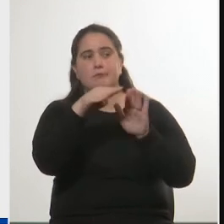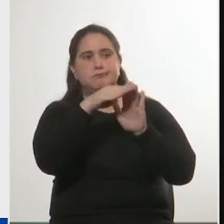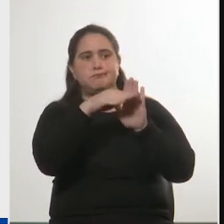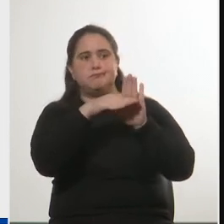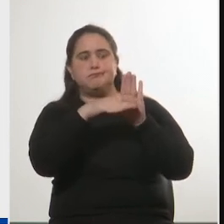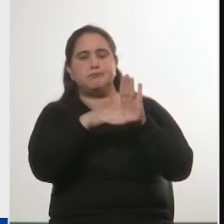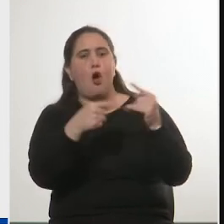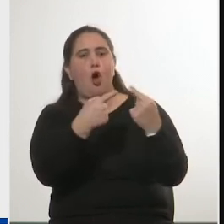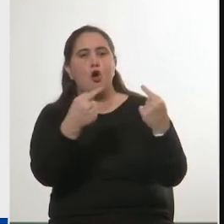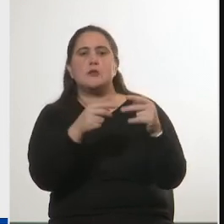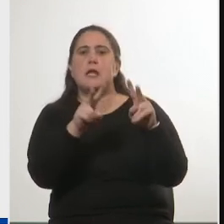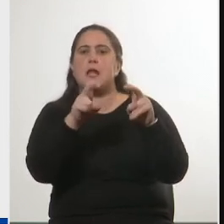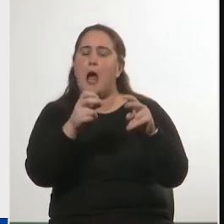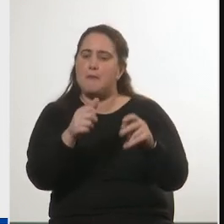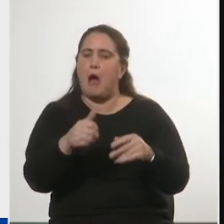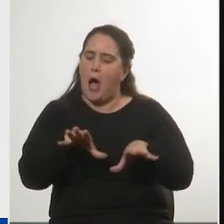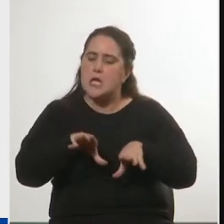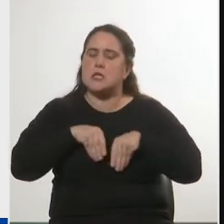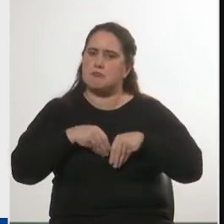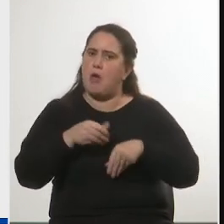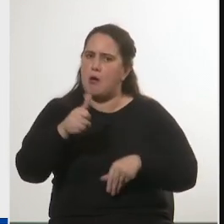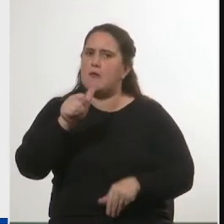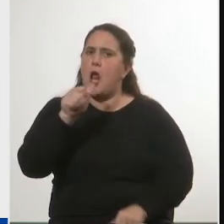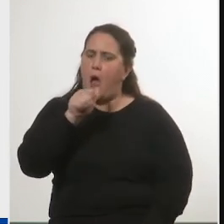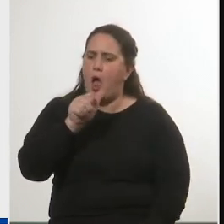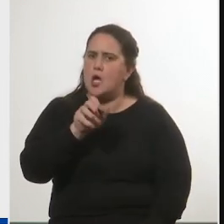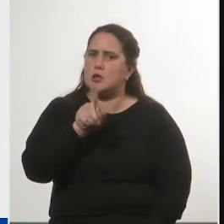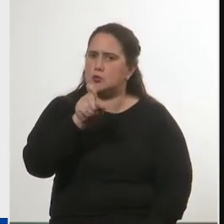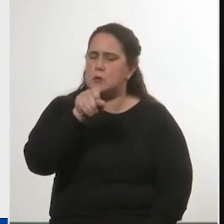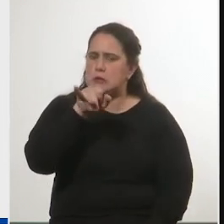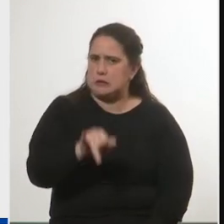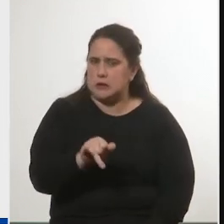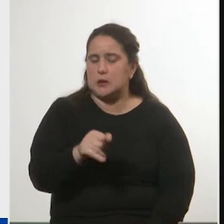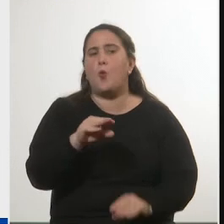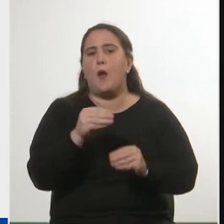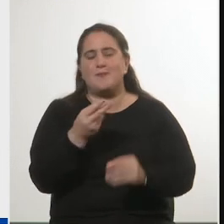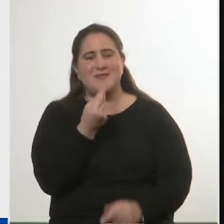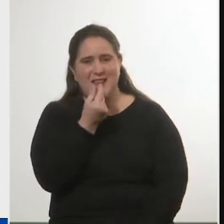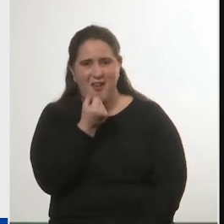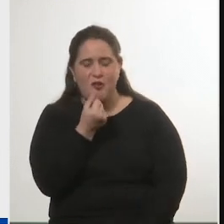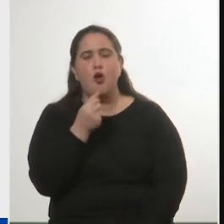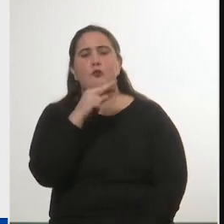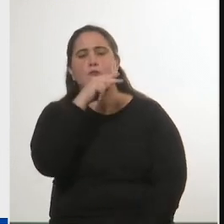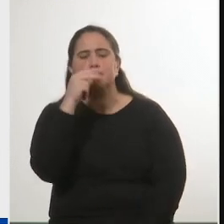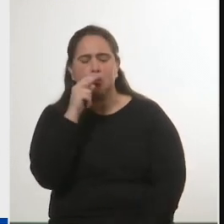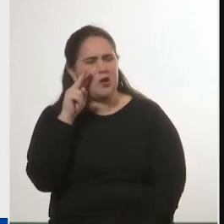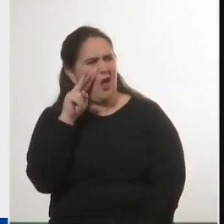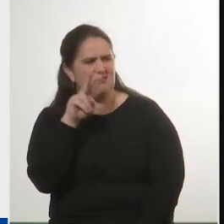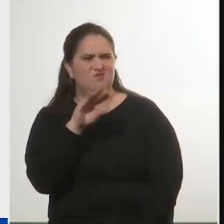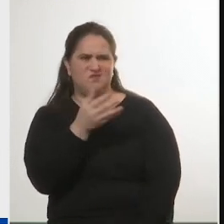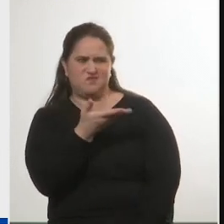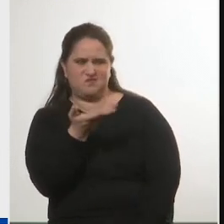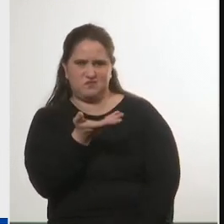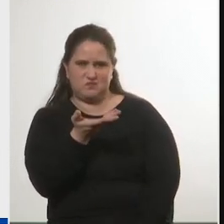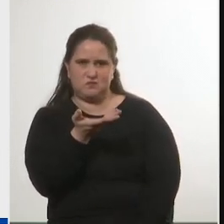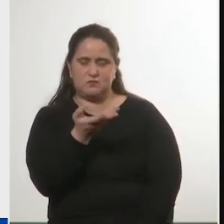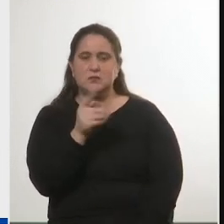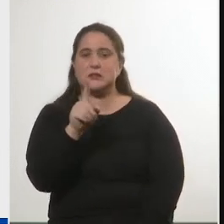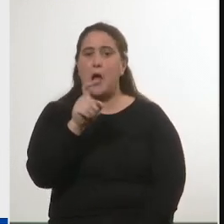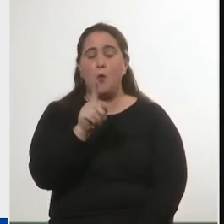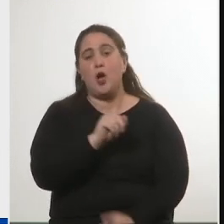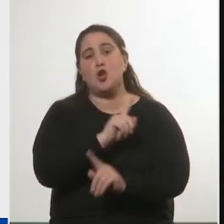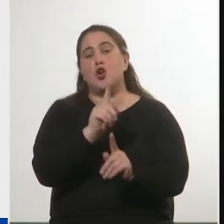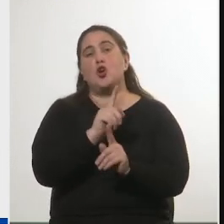aspectos relacionados a la aceptabilidad del agua de consumo se refieren al sabor, olor y apariencia. El agua no